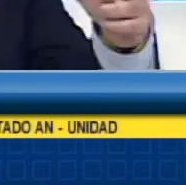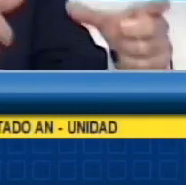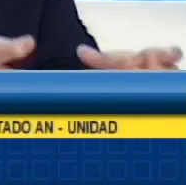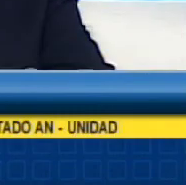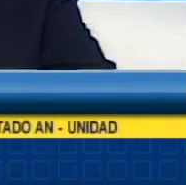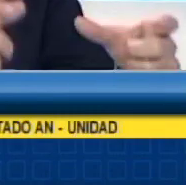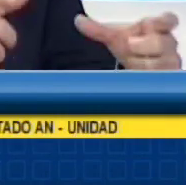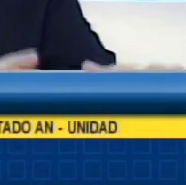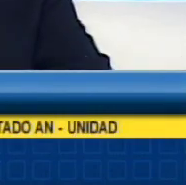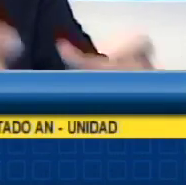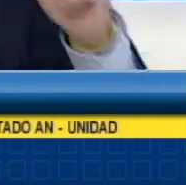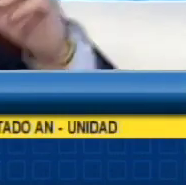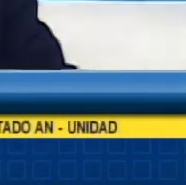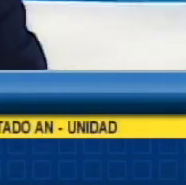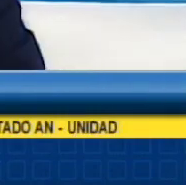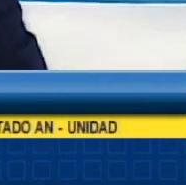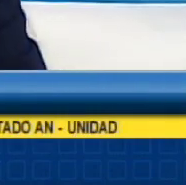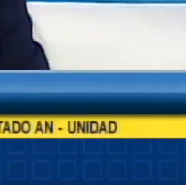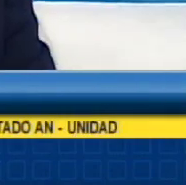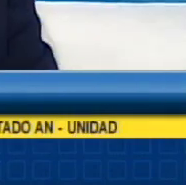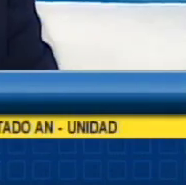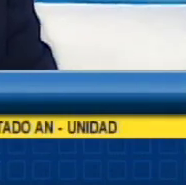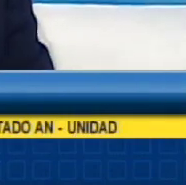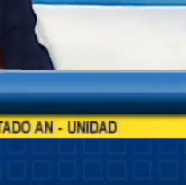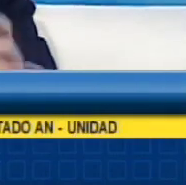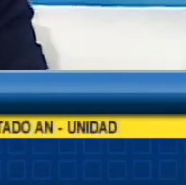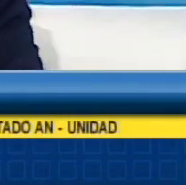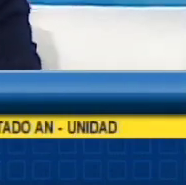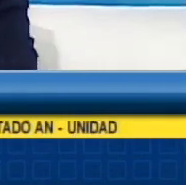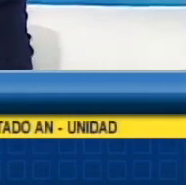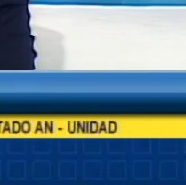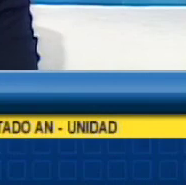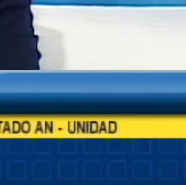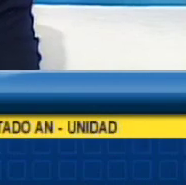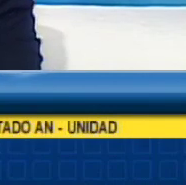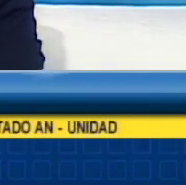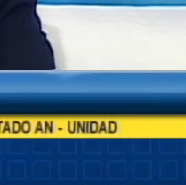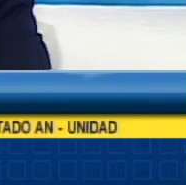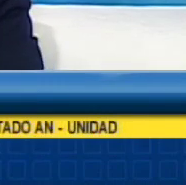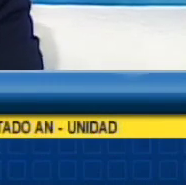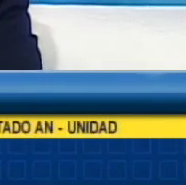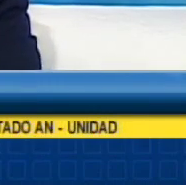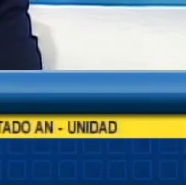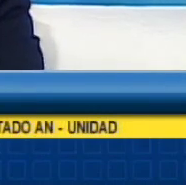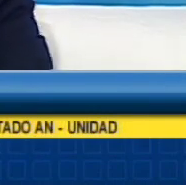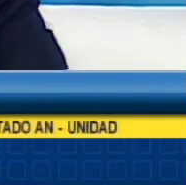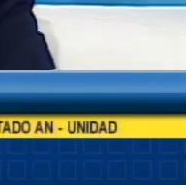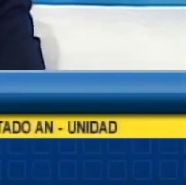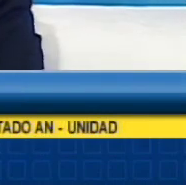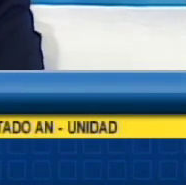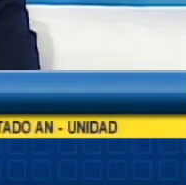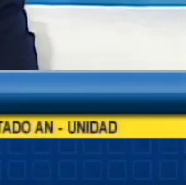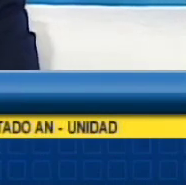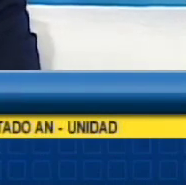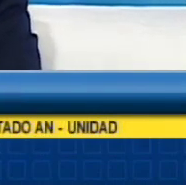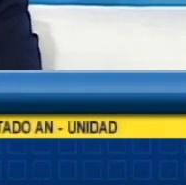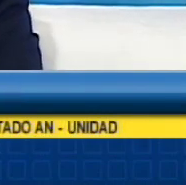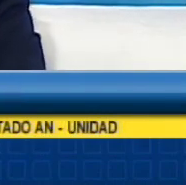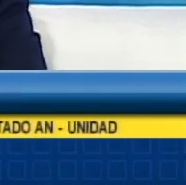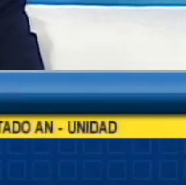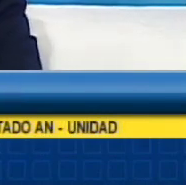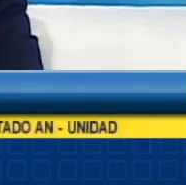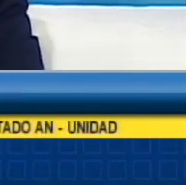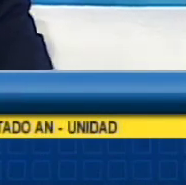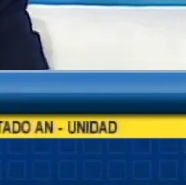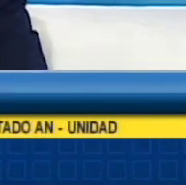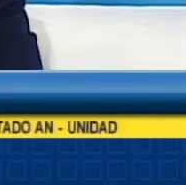un pedazo de carne de Nicaragua con que tú vayas a almorzar ahorita, que producir esa carne acá, que va a ser más barata, va a crear empleo en Venezuela